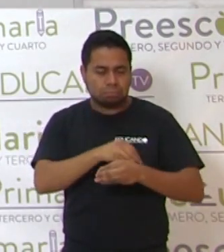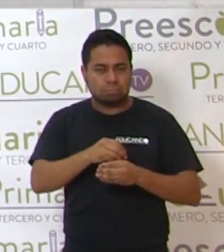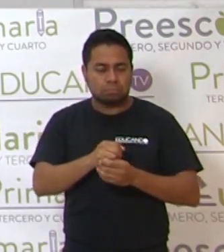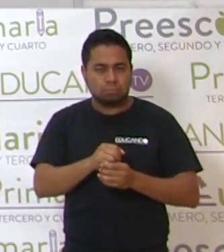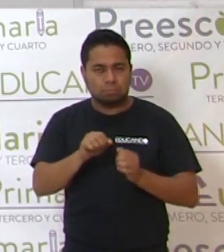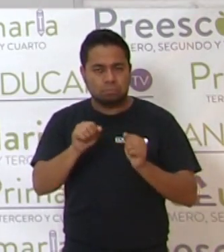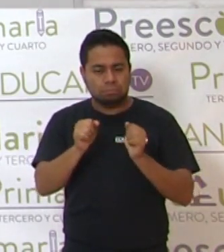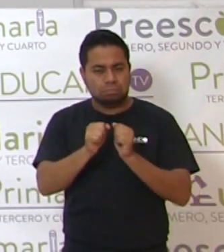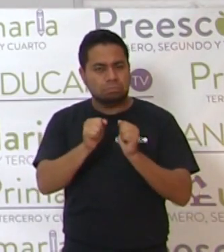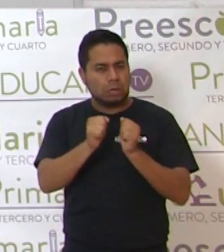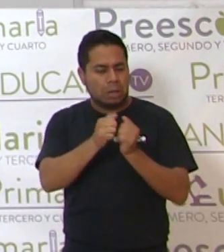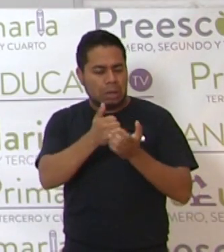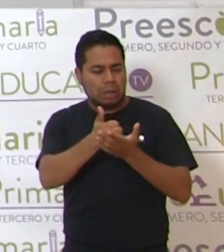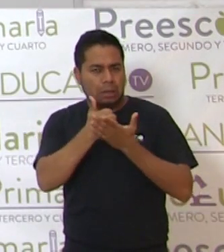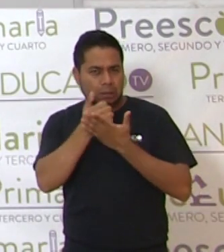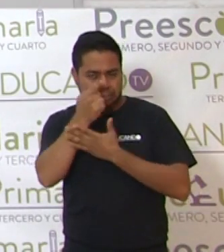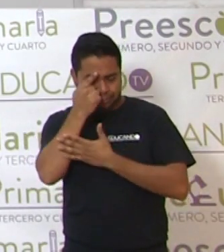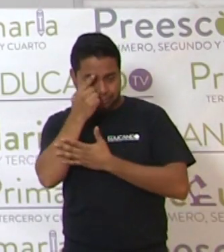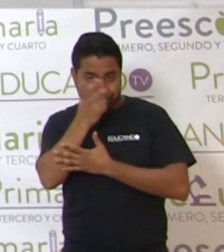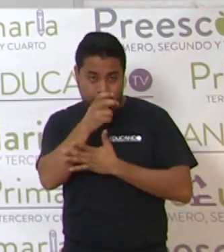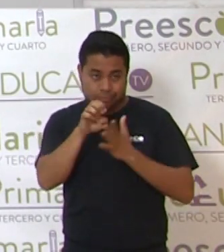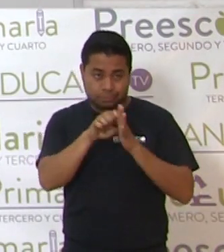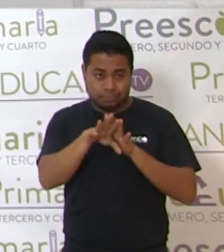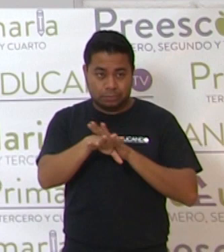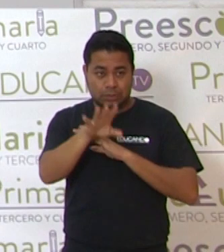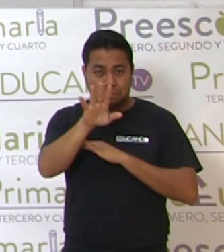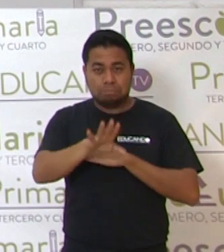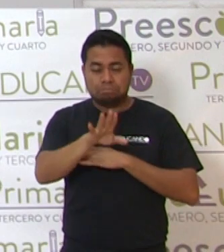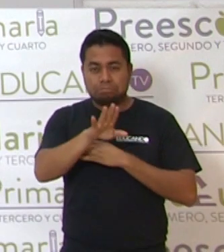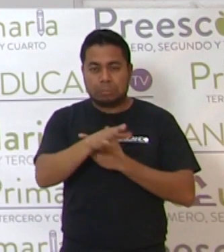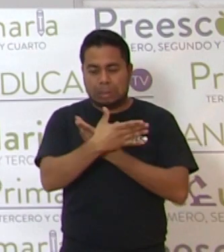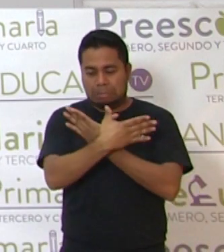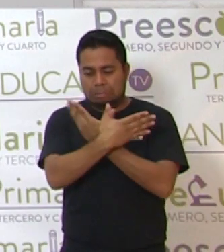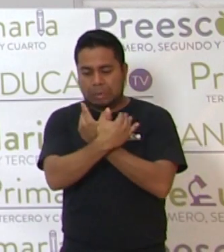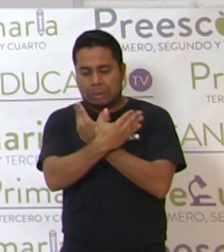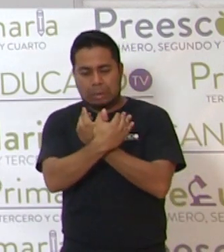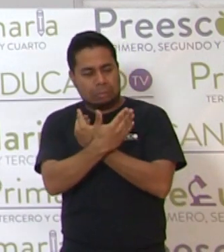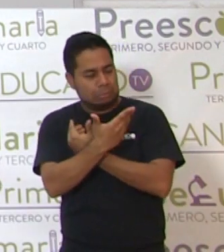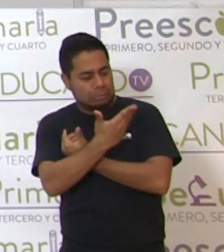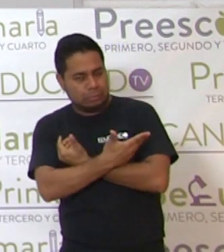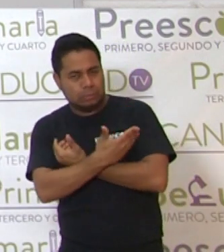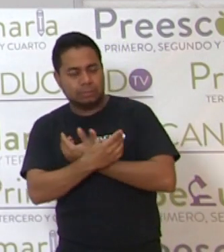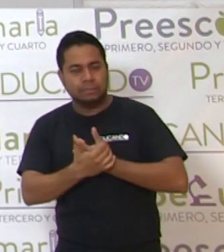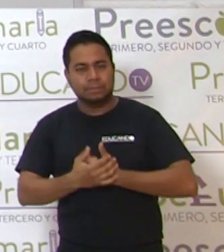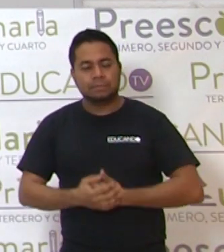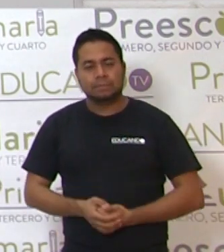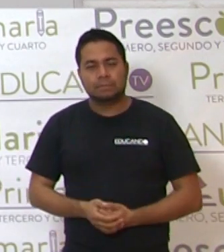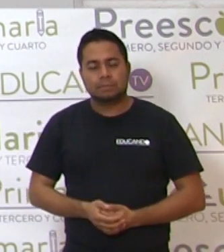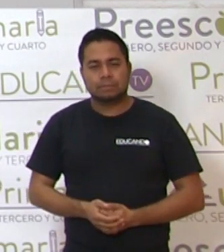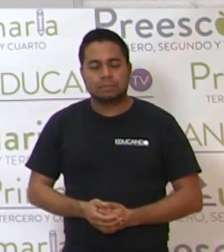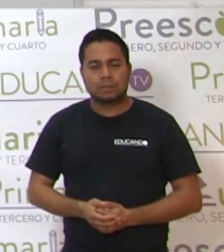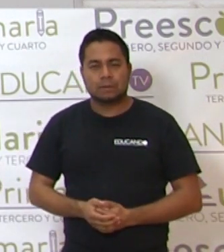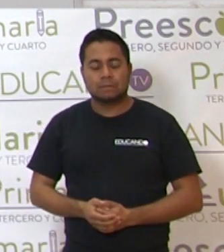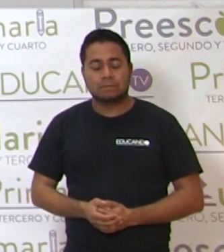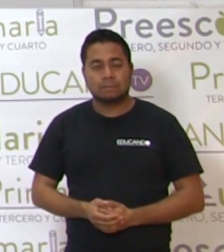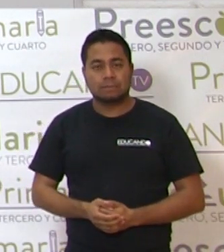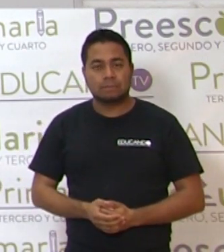como este, el de una mariposa, ¿sí? Aquí